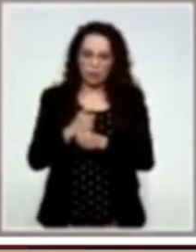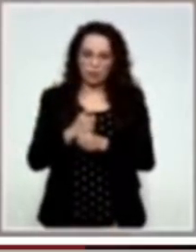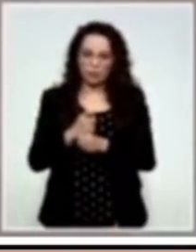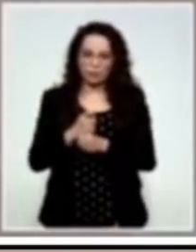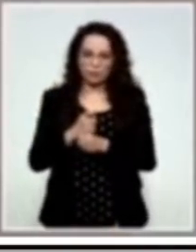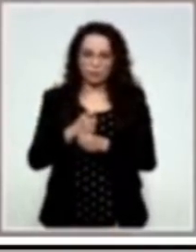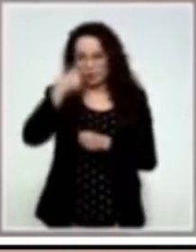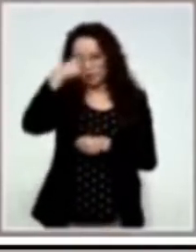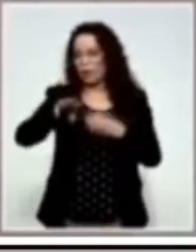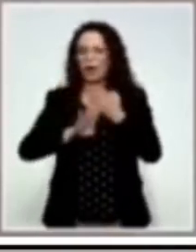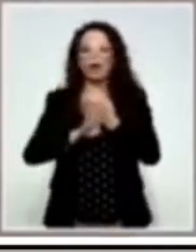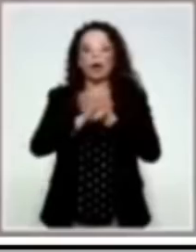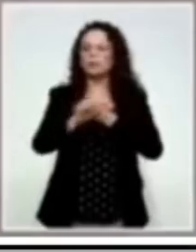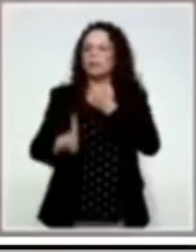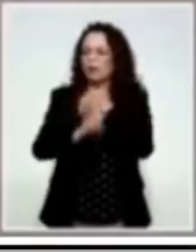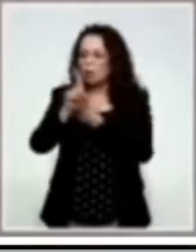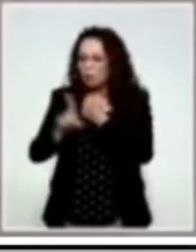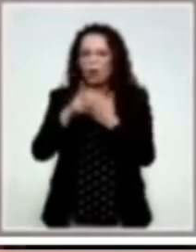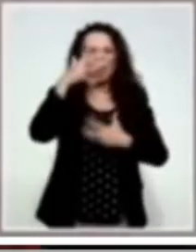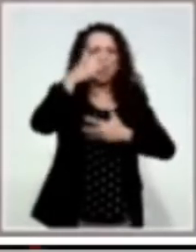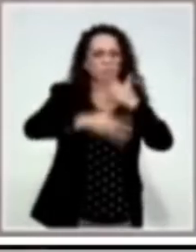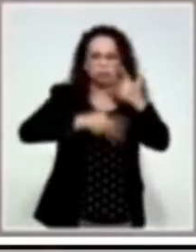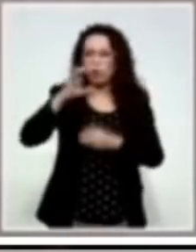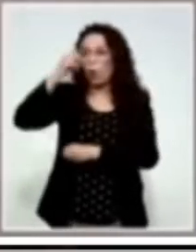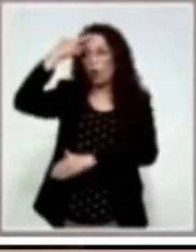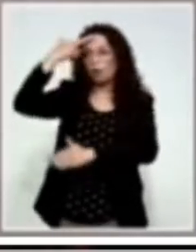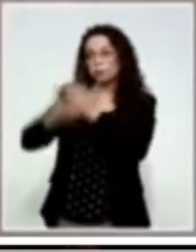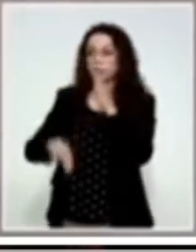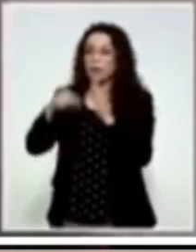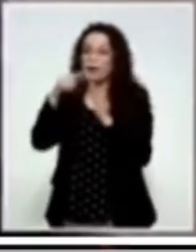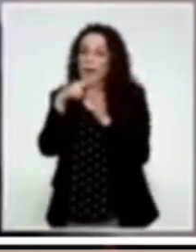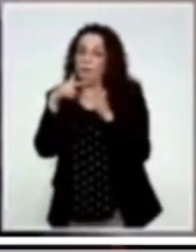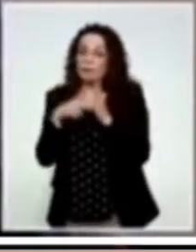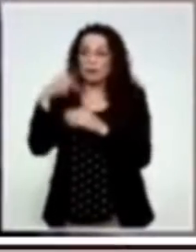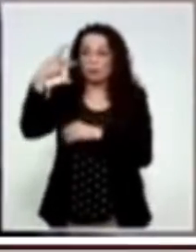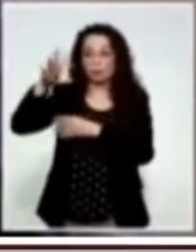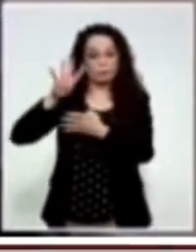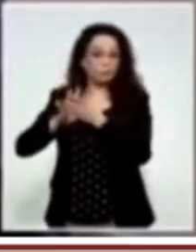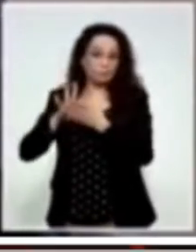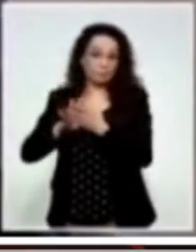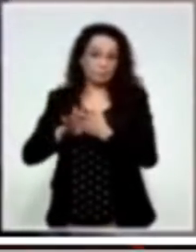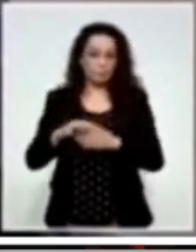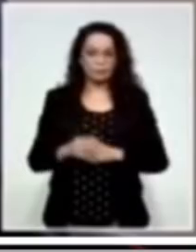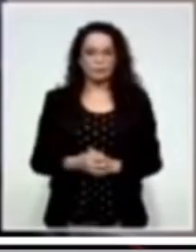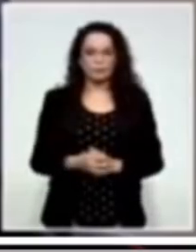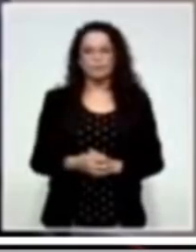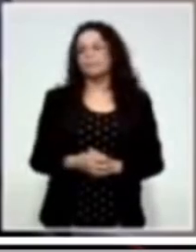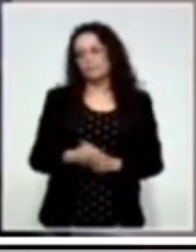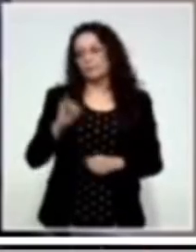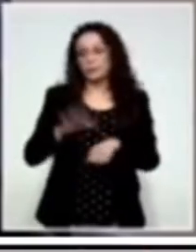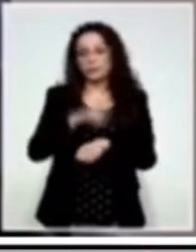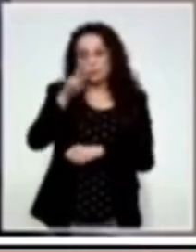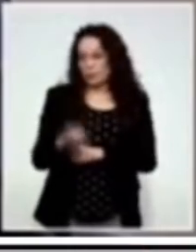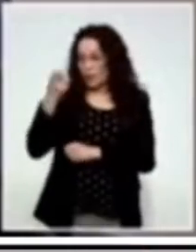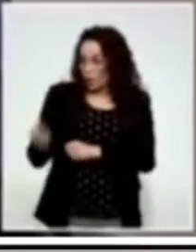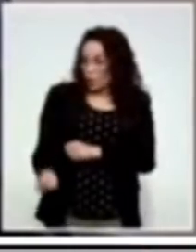pueda provocar desorden o que pueda romper las reglas del penal. Sí, le digo esto porque, tomando en cuenta que esto sería histórico, pues no estaría de más que estén